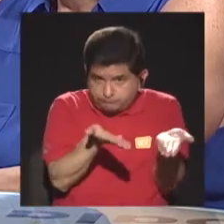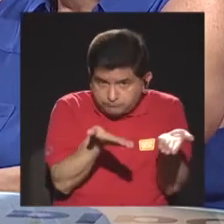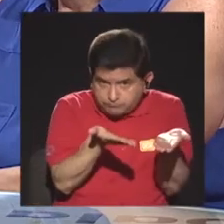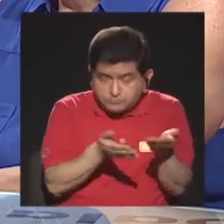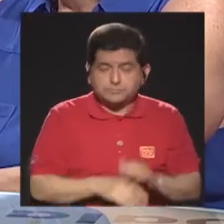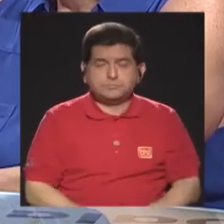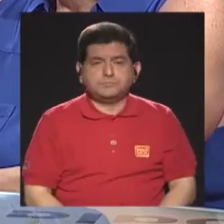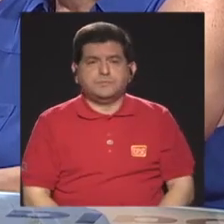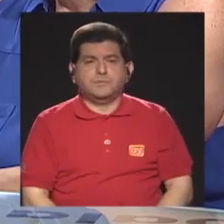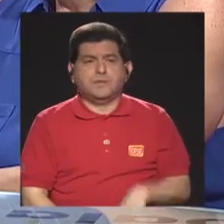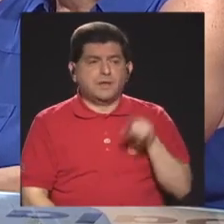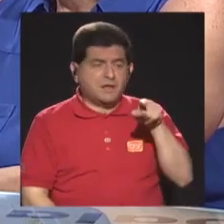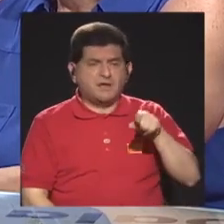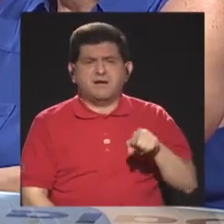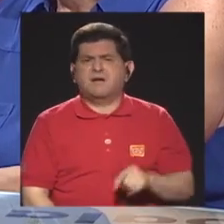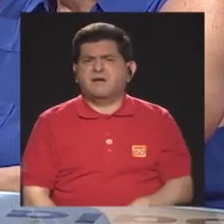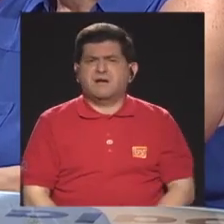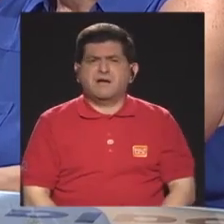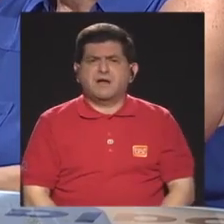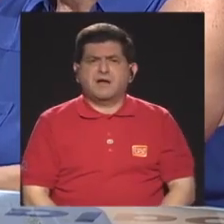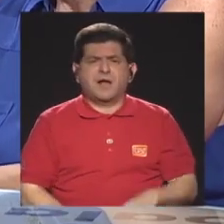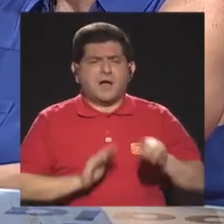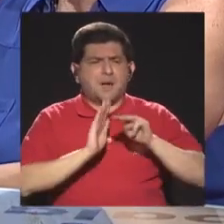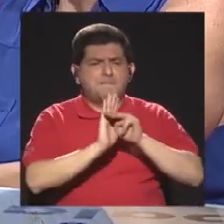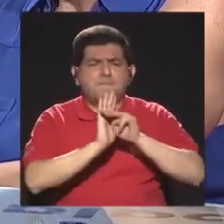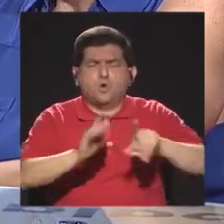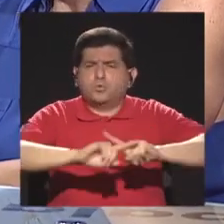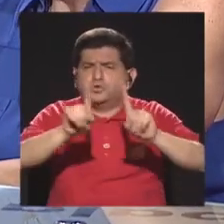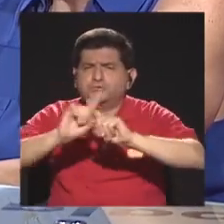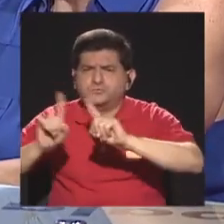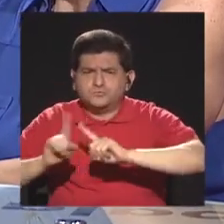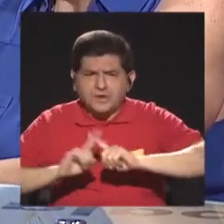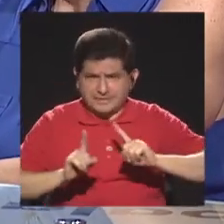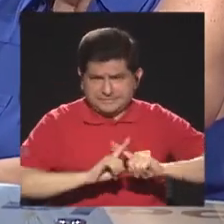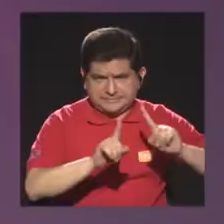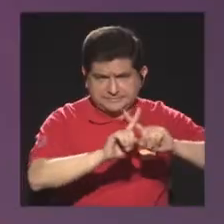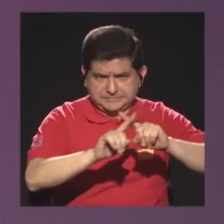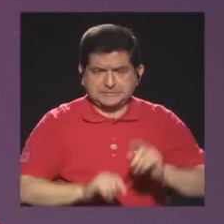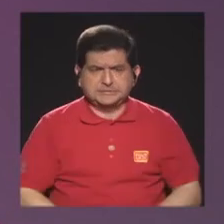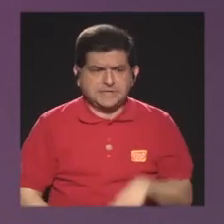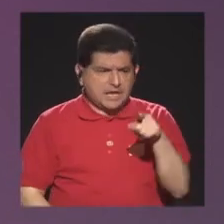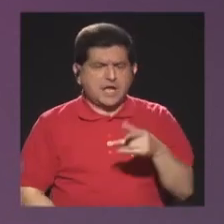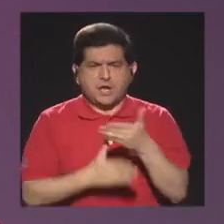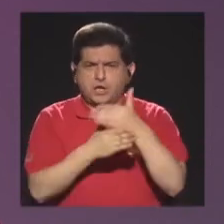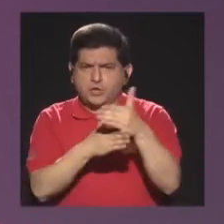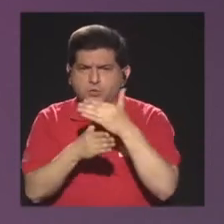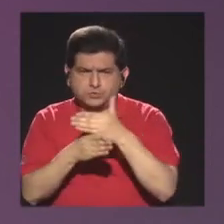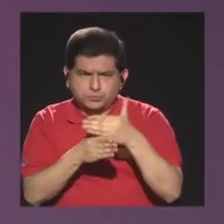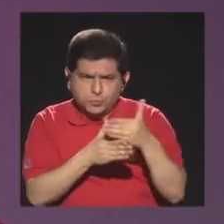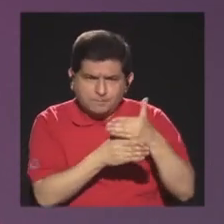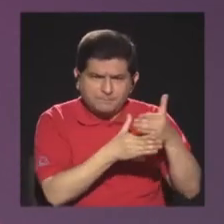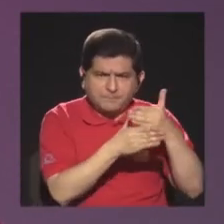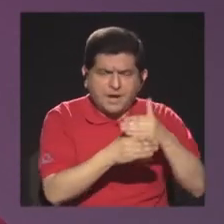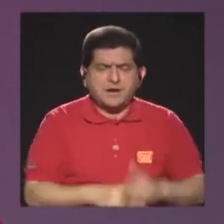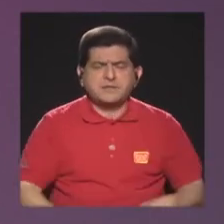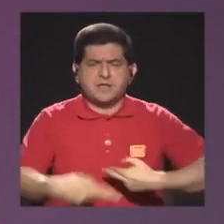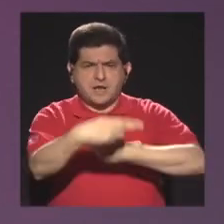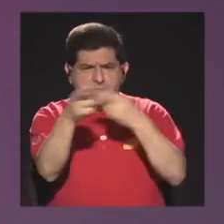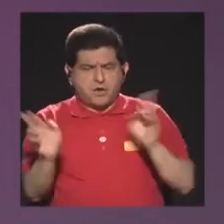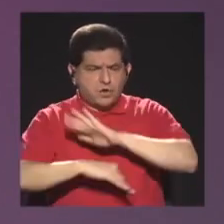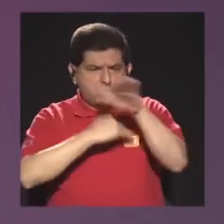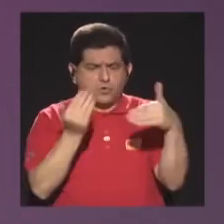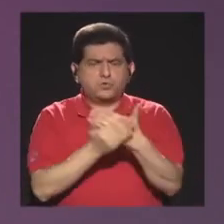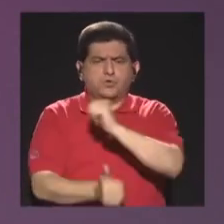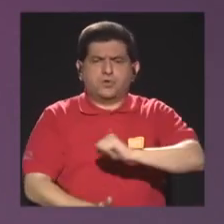sentido, se generan módulos de capacitación, los cuales se comparten a nivel de la región entre todas